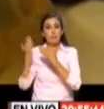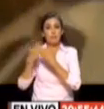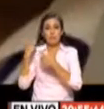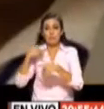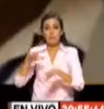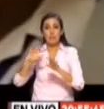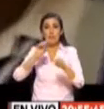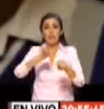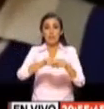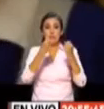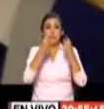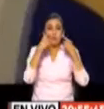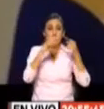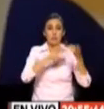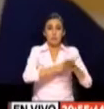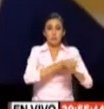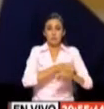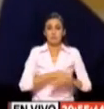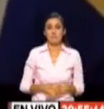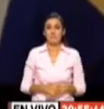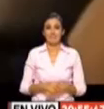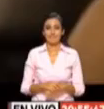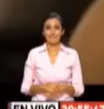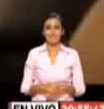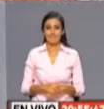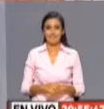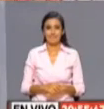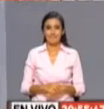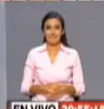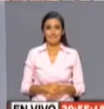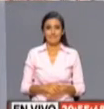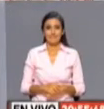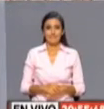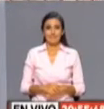descompongan con facilidad. Valeria Villarroel, Telediario. Y ahora vamos a cambiar de